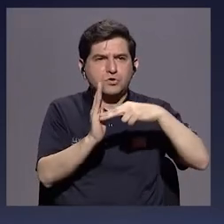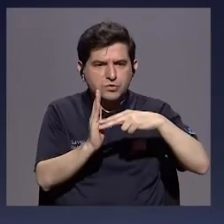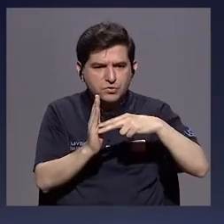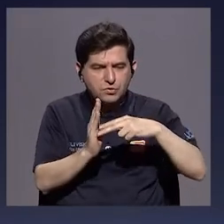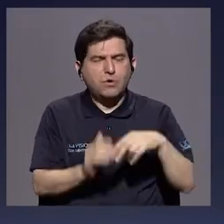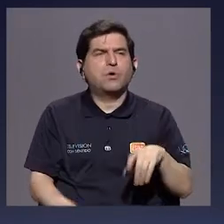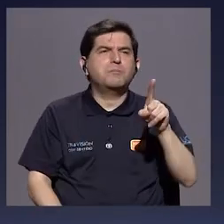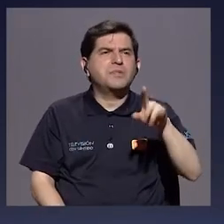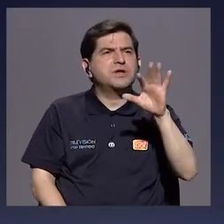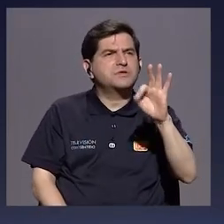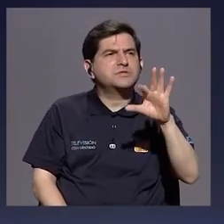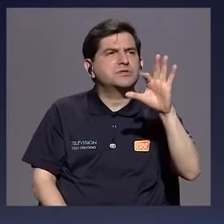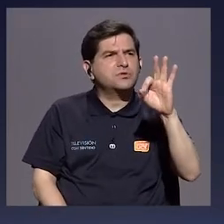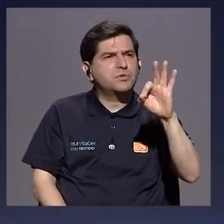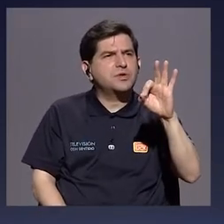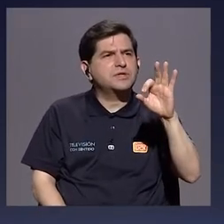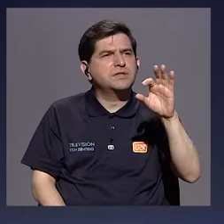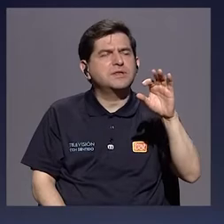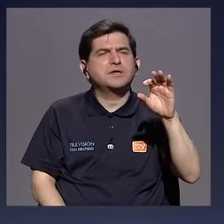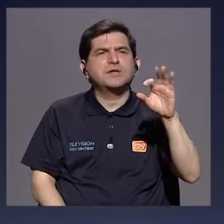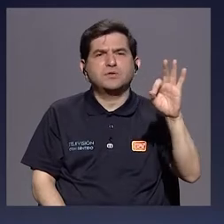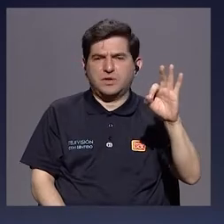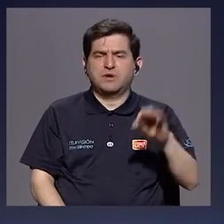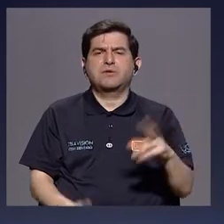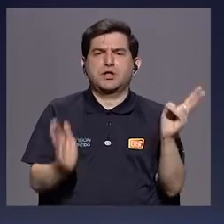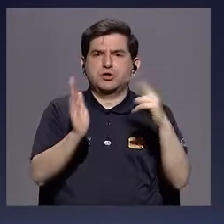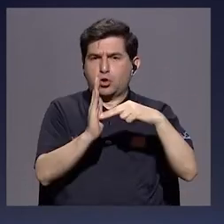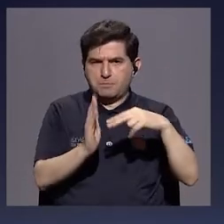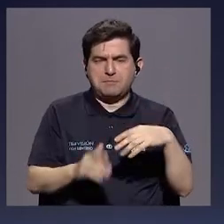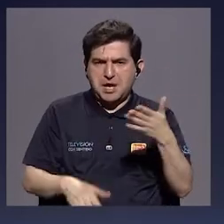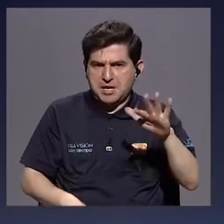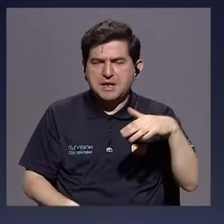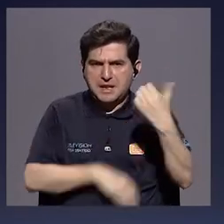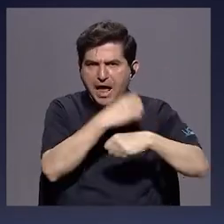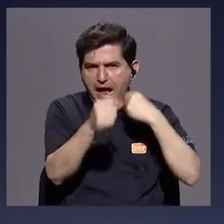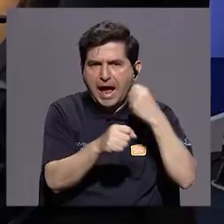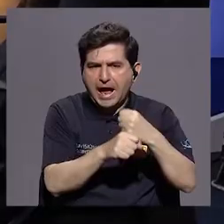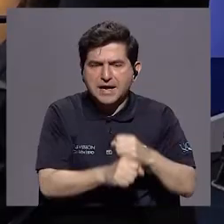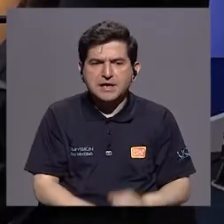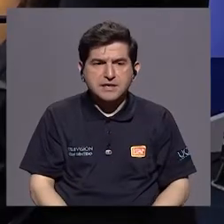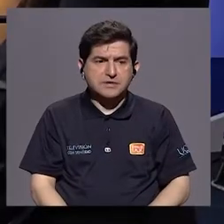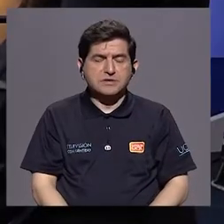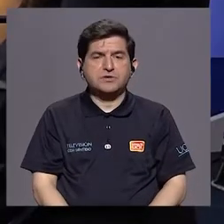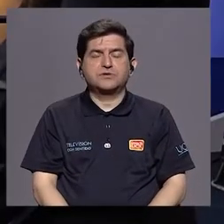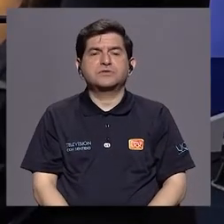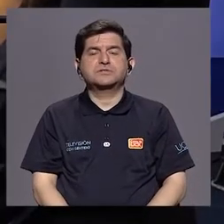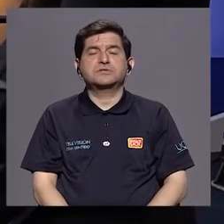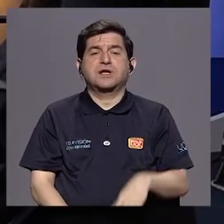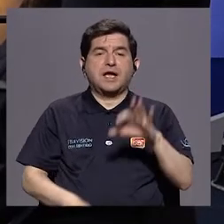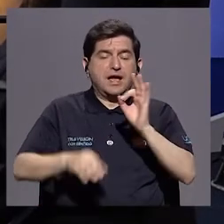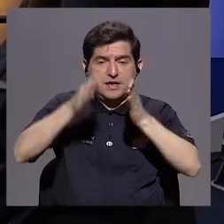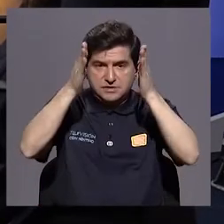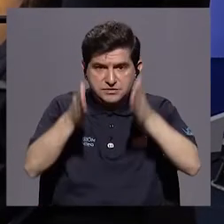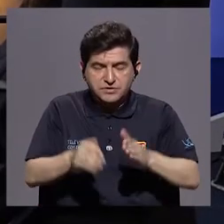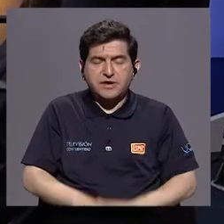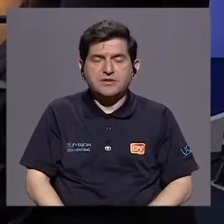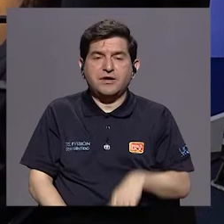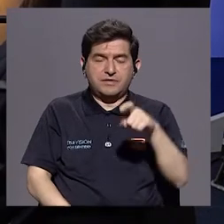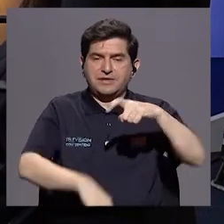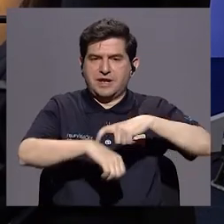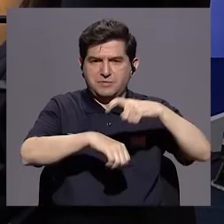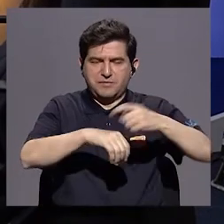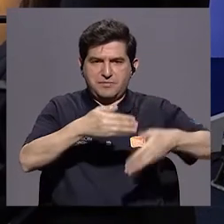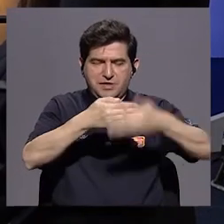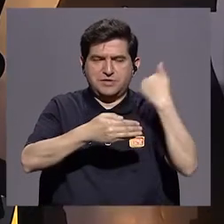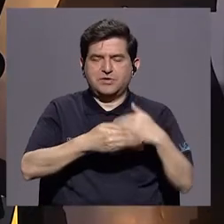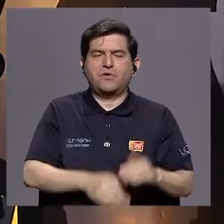en 1999-2000 por eso es esos años harald szeemann que era el curador de la bienal en